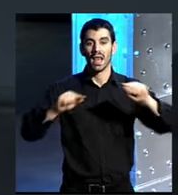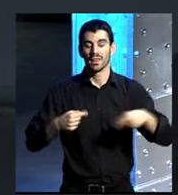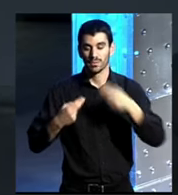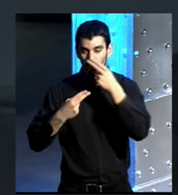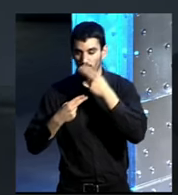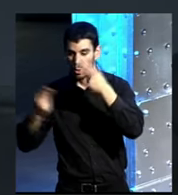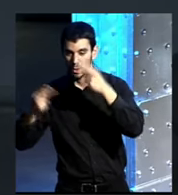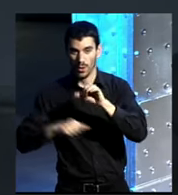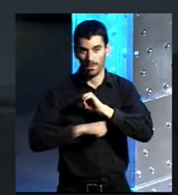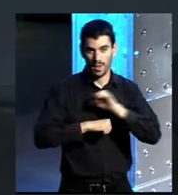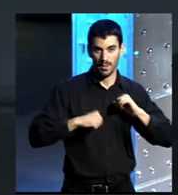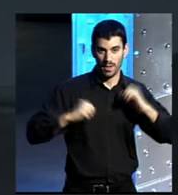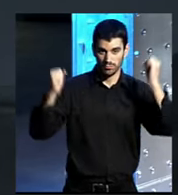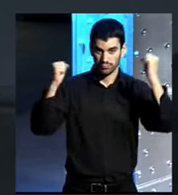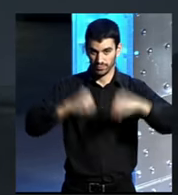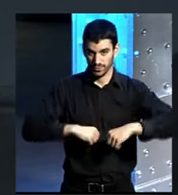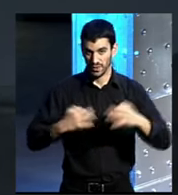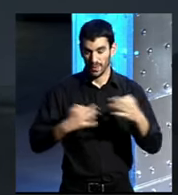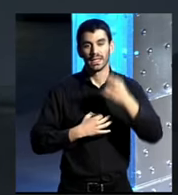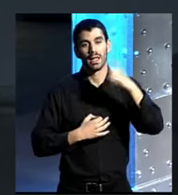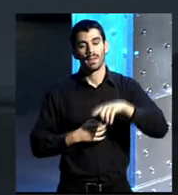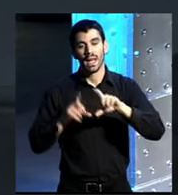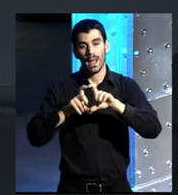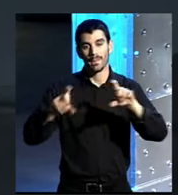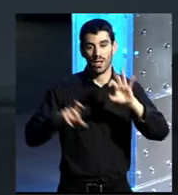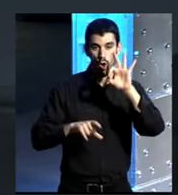público-privadas y también tener en cuenta a las ONGs.